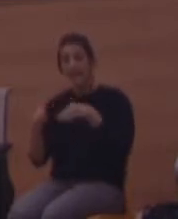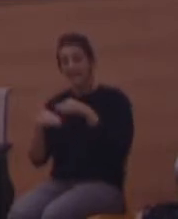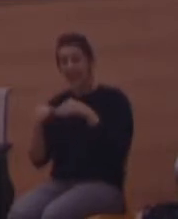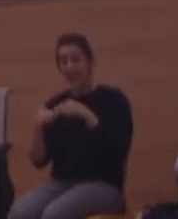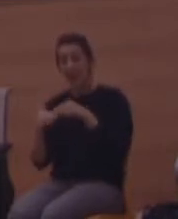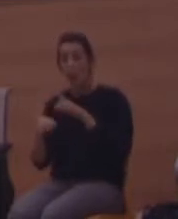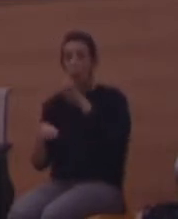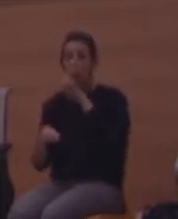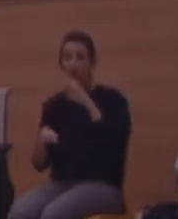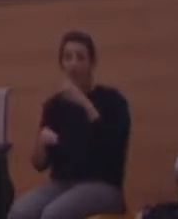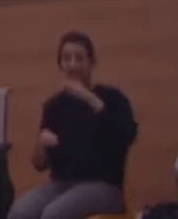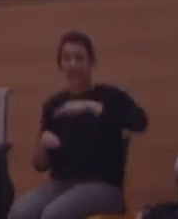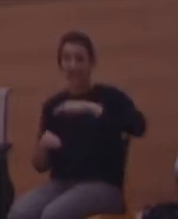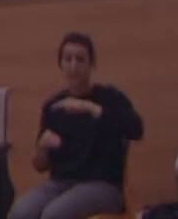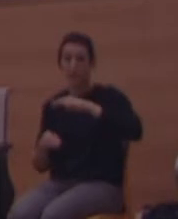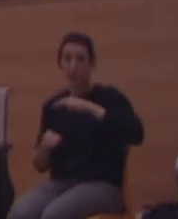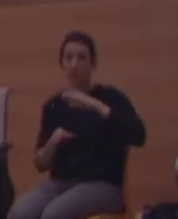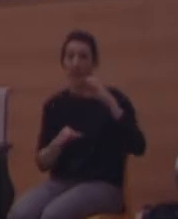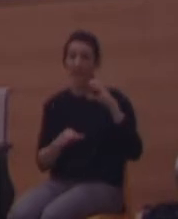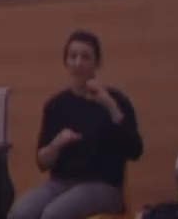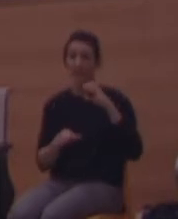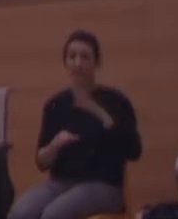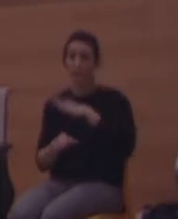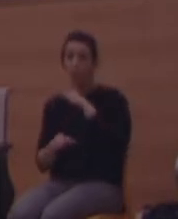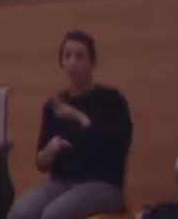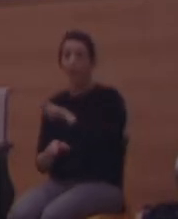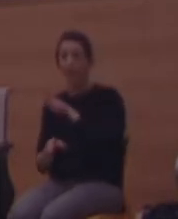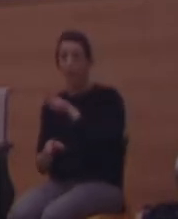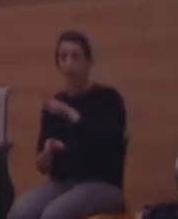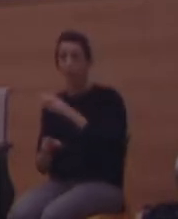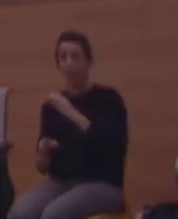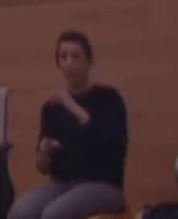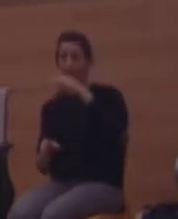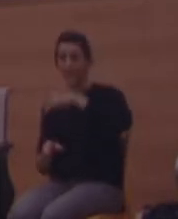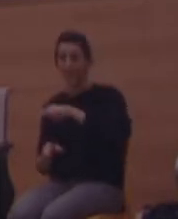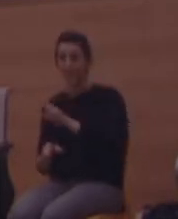centímetro de catalizador por cada 2 centímetros lineales de silicona.